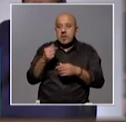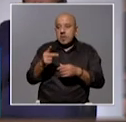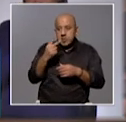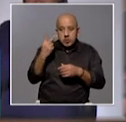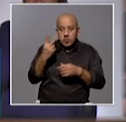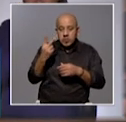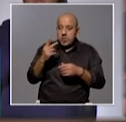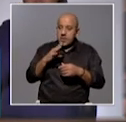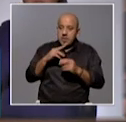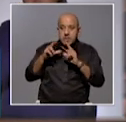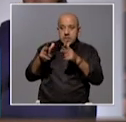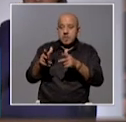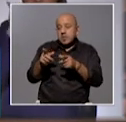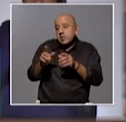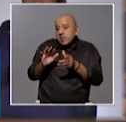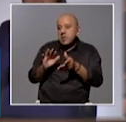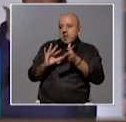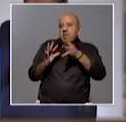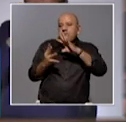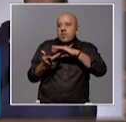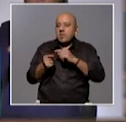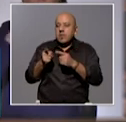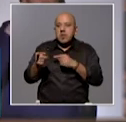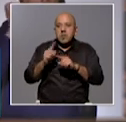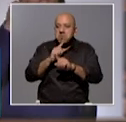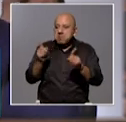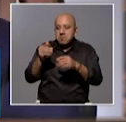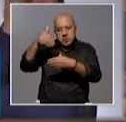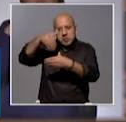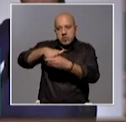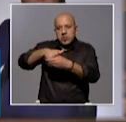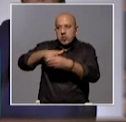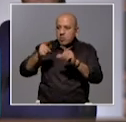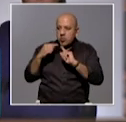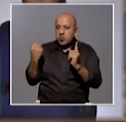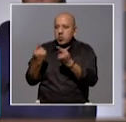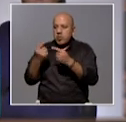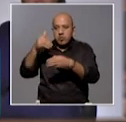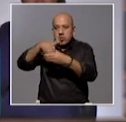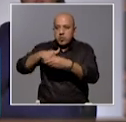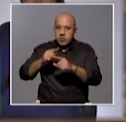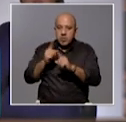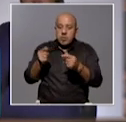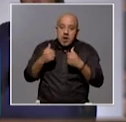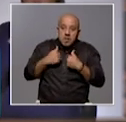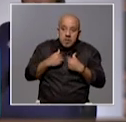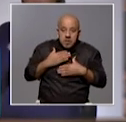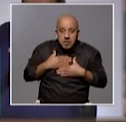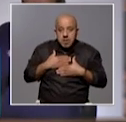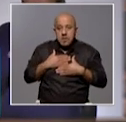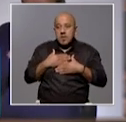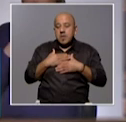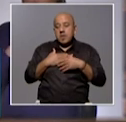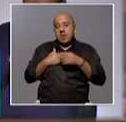segundo que hay que destacar es que es la forma en cómo se llegó adelante no se votó por unanimidad a mi juicio es